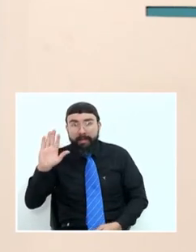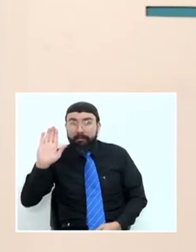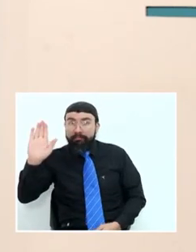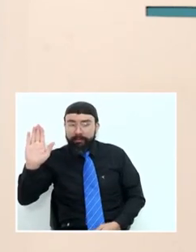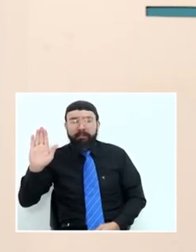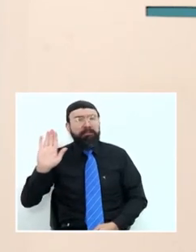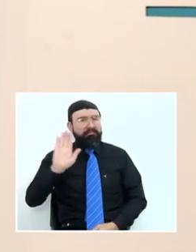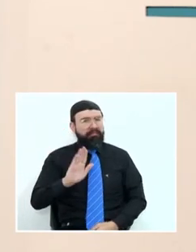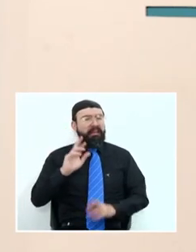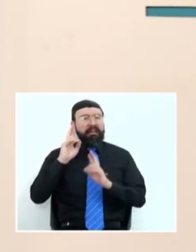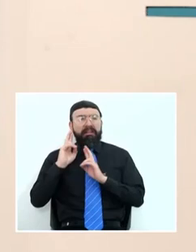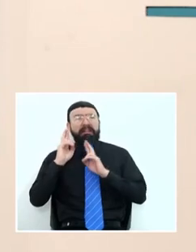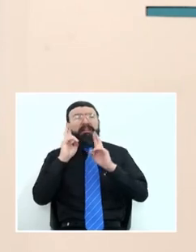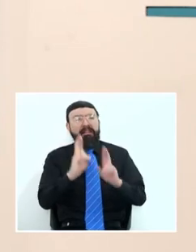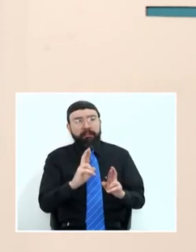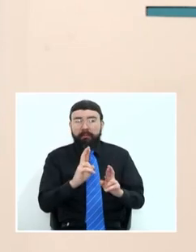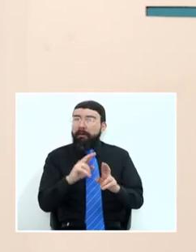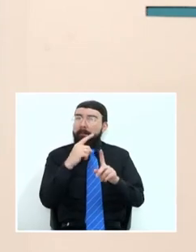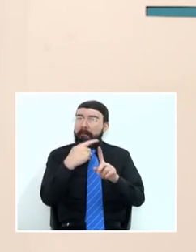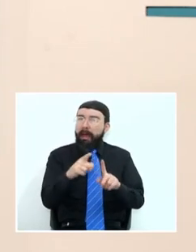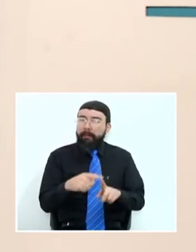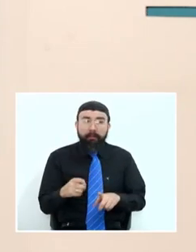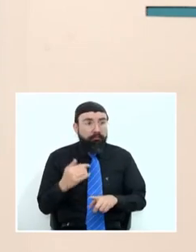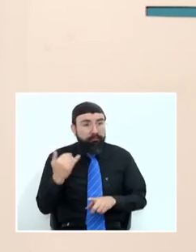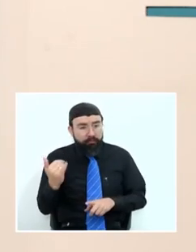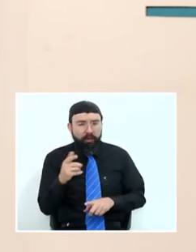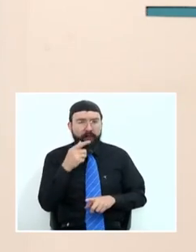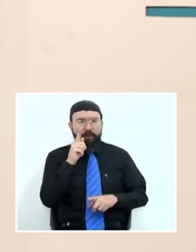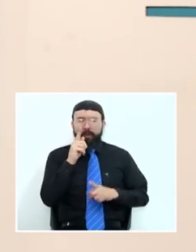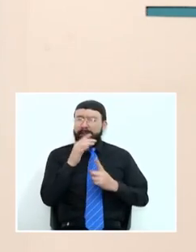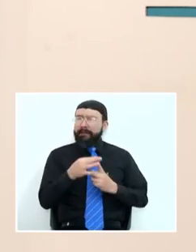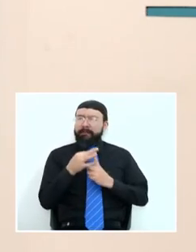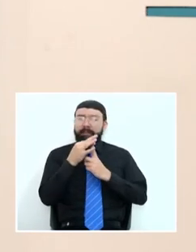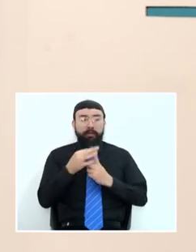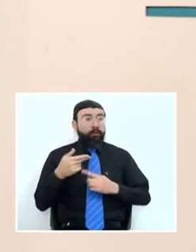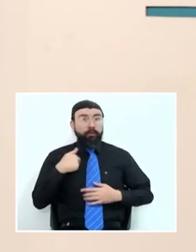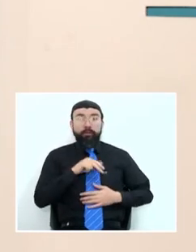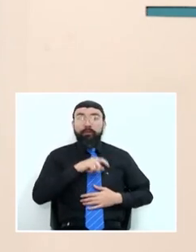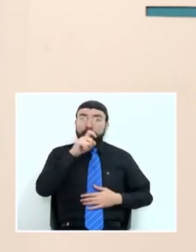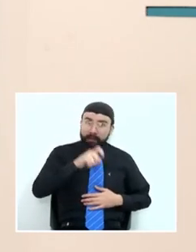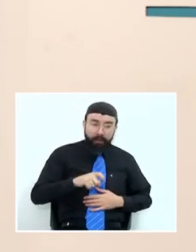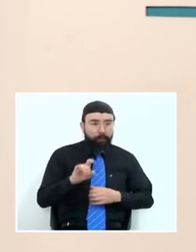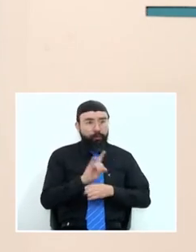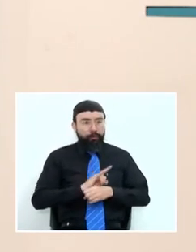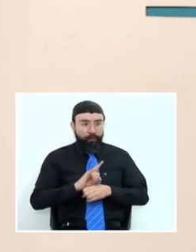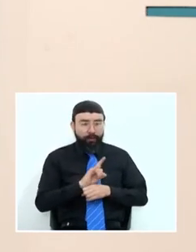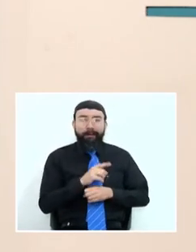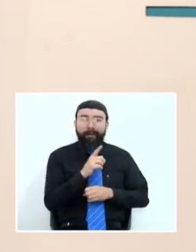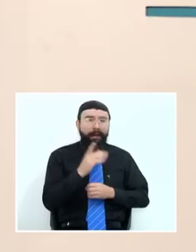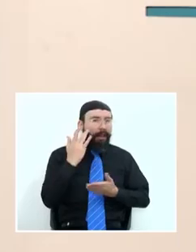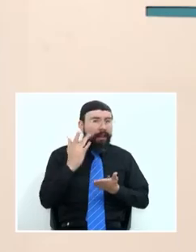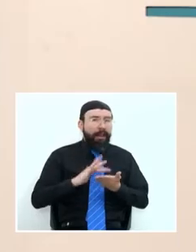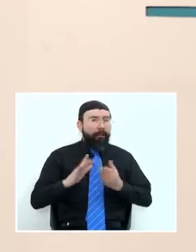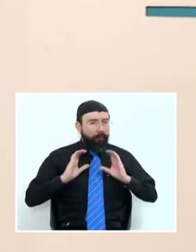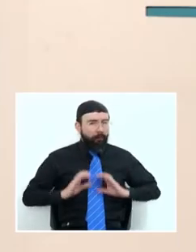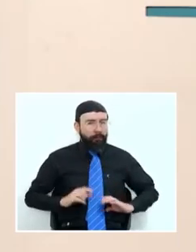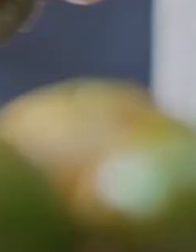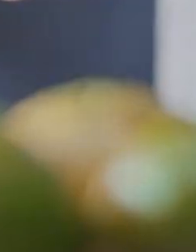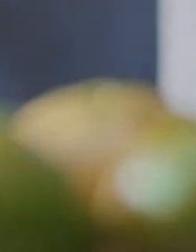de estas sobre las frutas ideales que debemos utilizar para desintoxicar nuestro cuerpo.